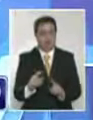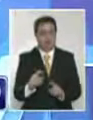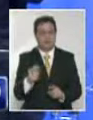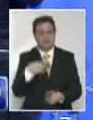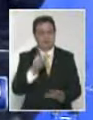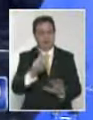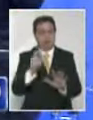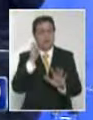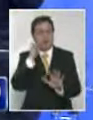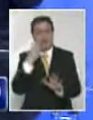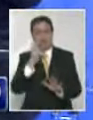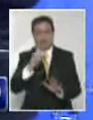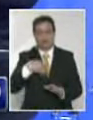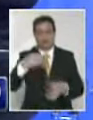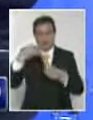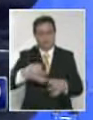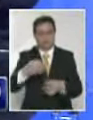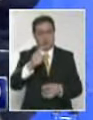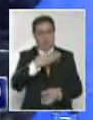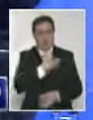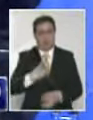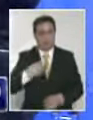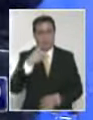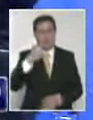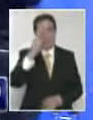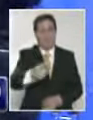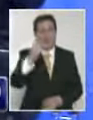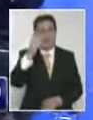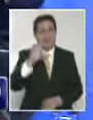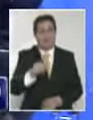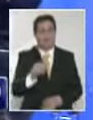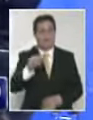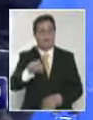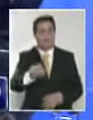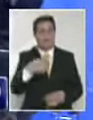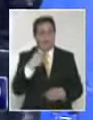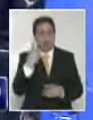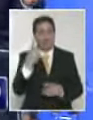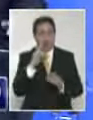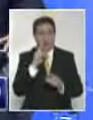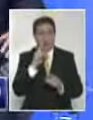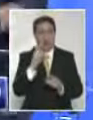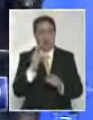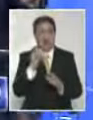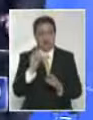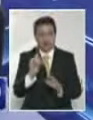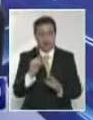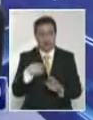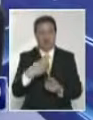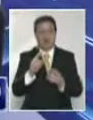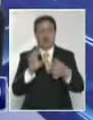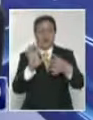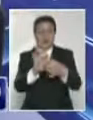O sea, elementos, como lo han dicho muchas entrevistas que han aparecido últimamente, gente que estuvo ligada al gobierno